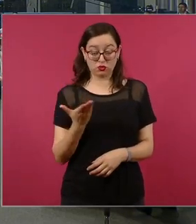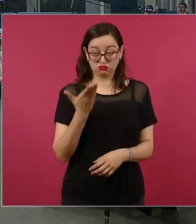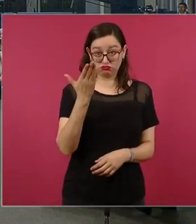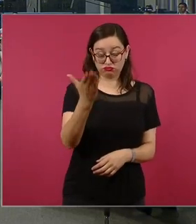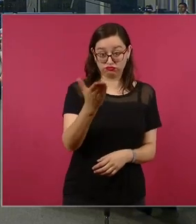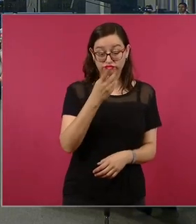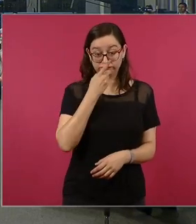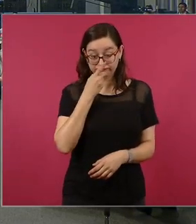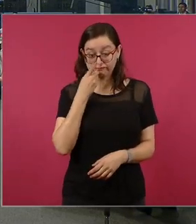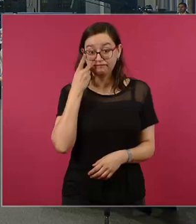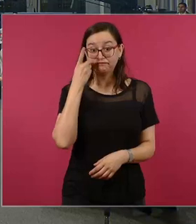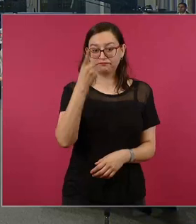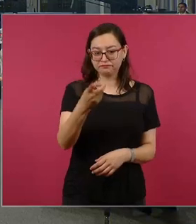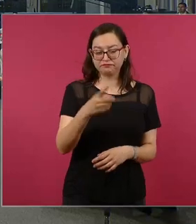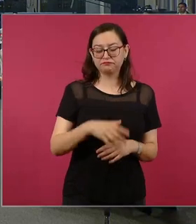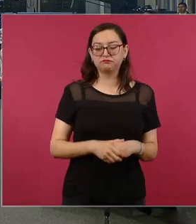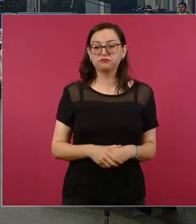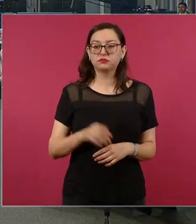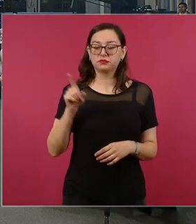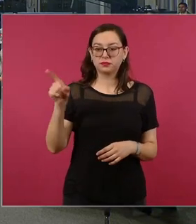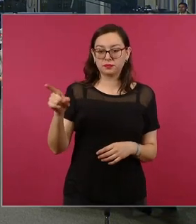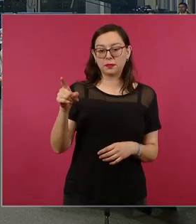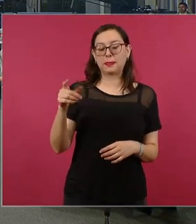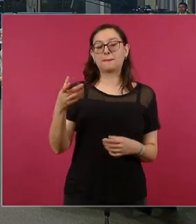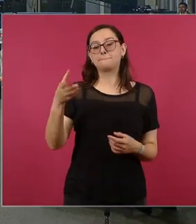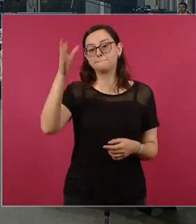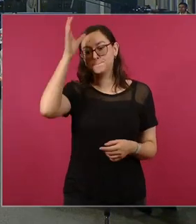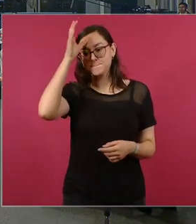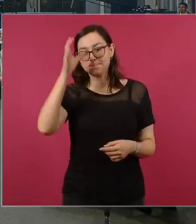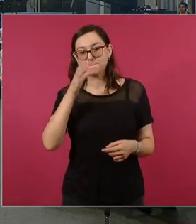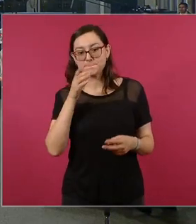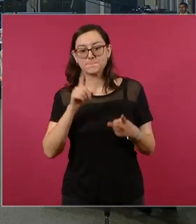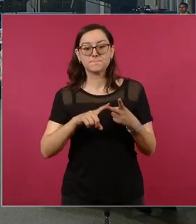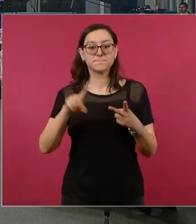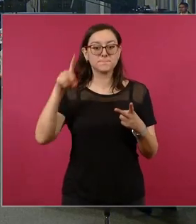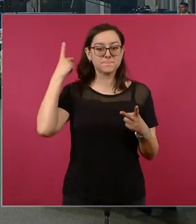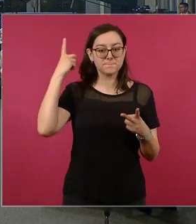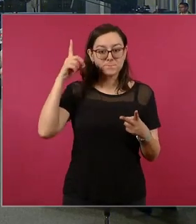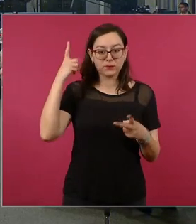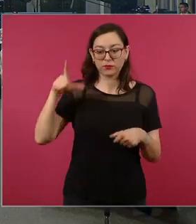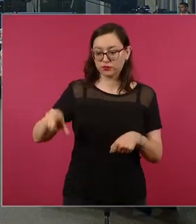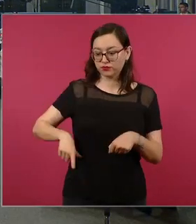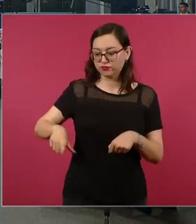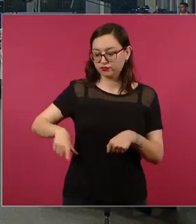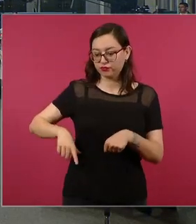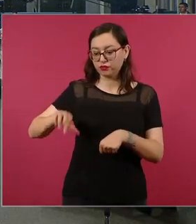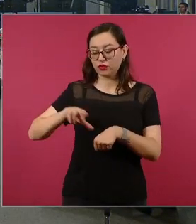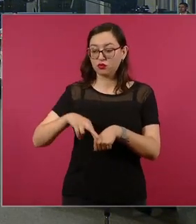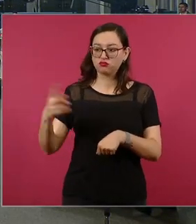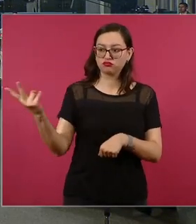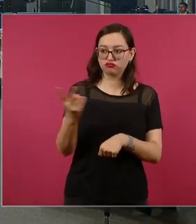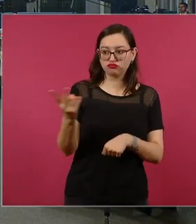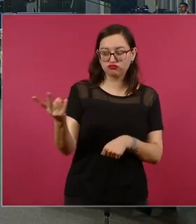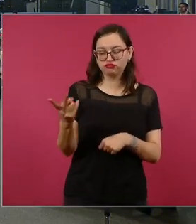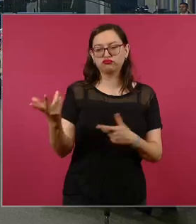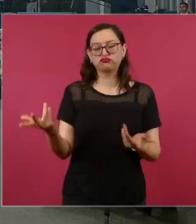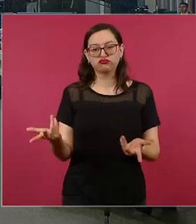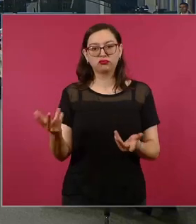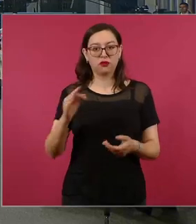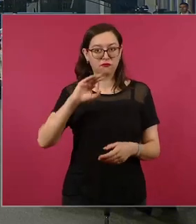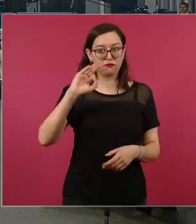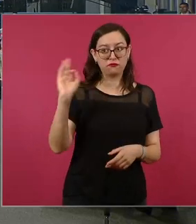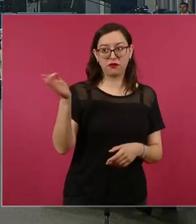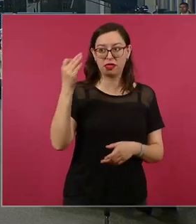los gobernadores de Coahuila, Manolo Jiménez, y de Durango, Esteban Villegas, se podrían sumar al programa de bienestar. ¿Ellos